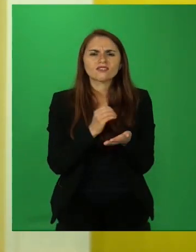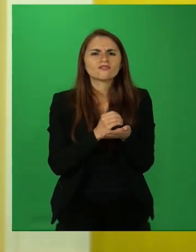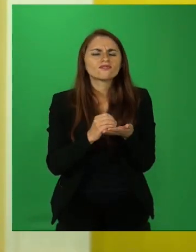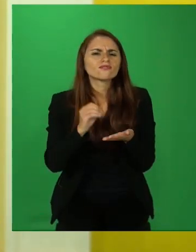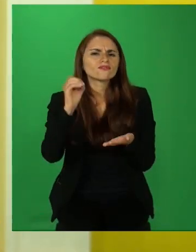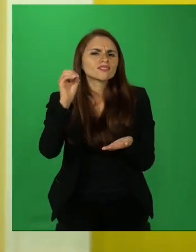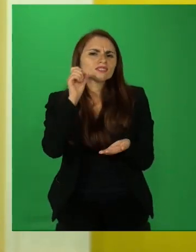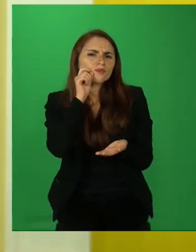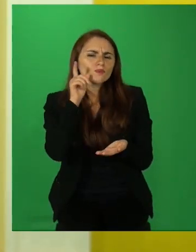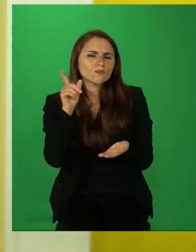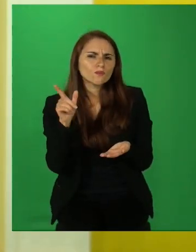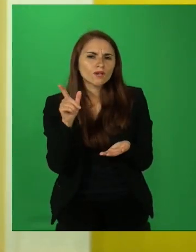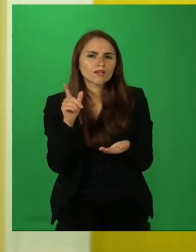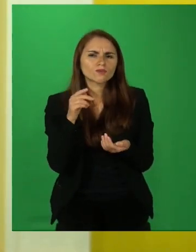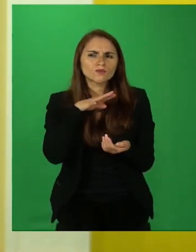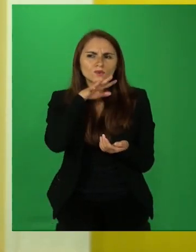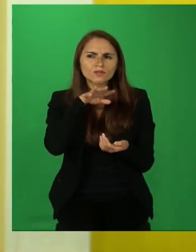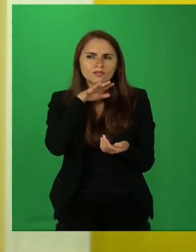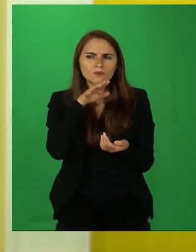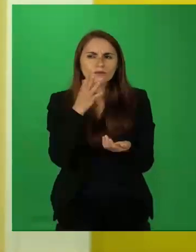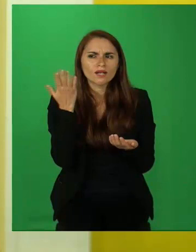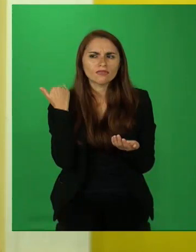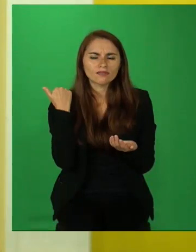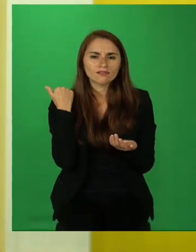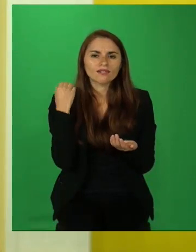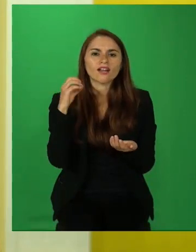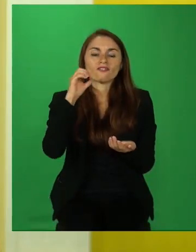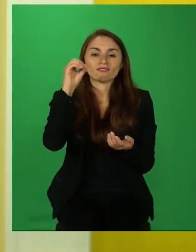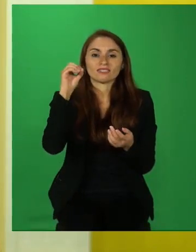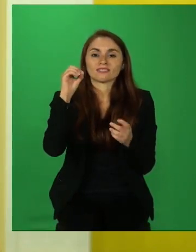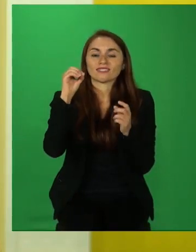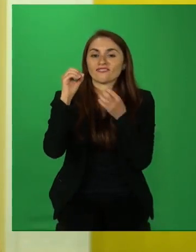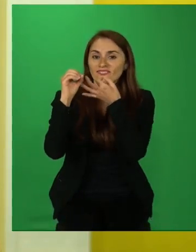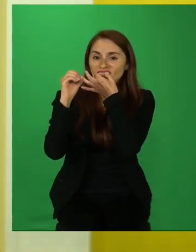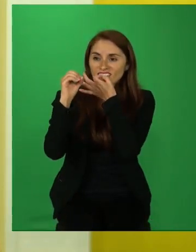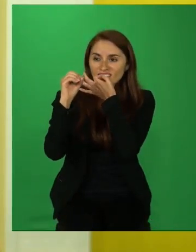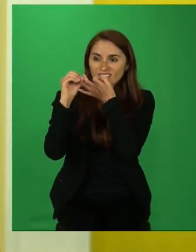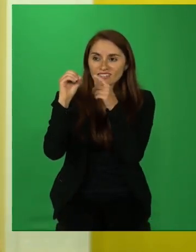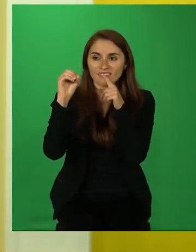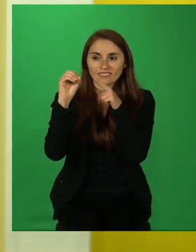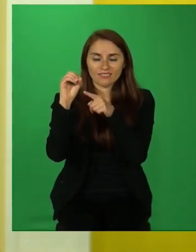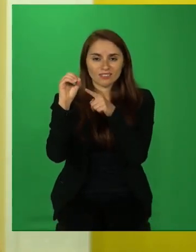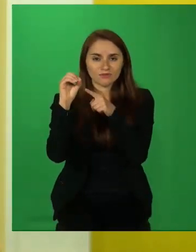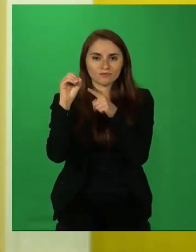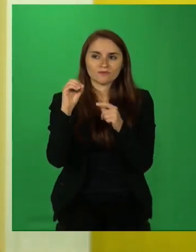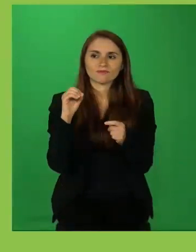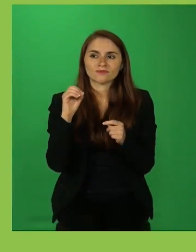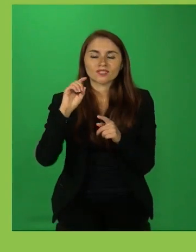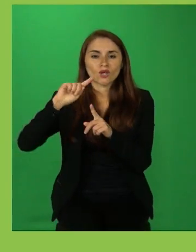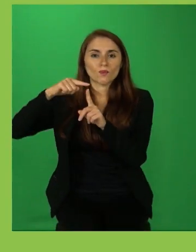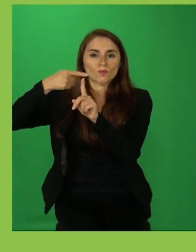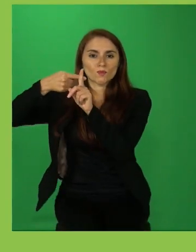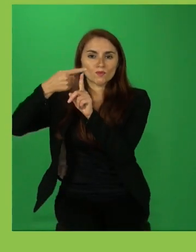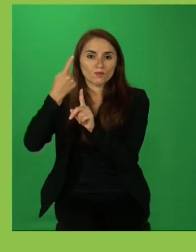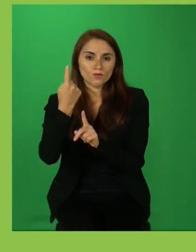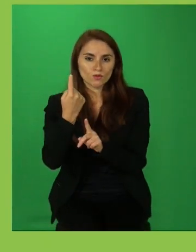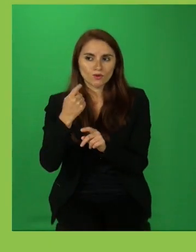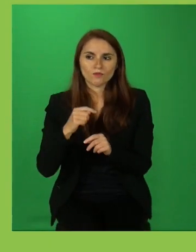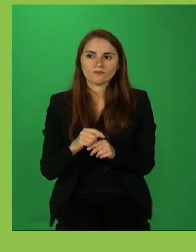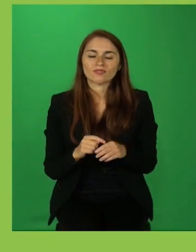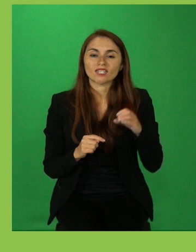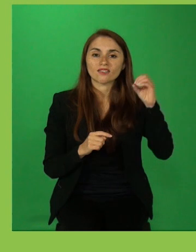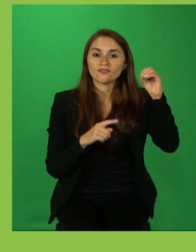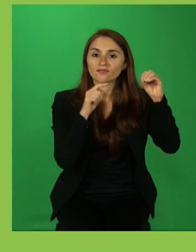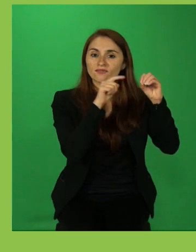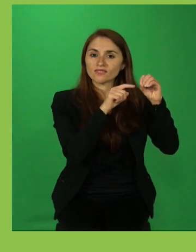las que usamos no es cierto en ese entonces usamos fichas verdes no es cierto con el uno positivo y